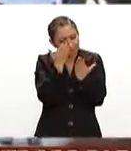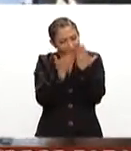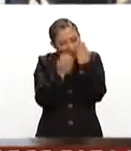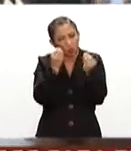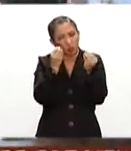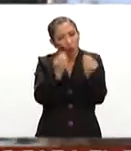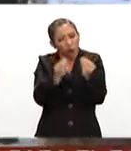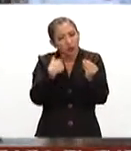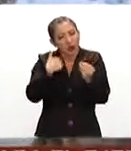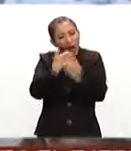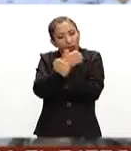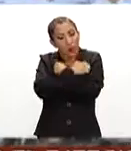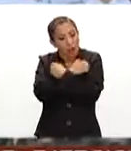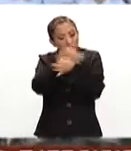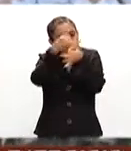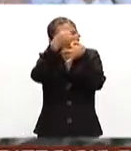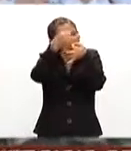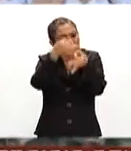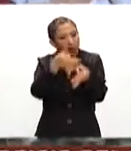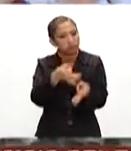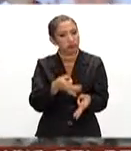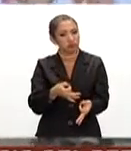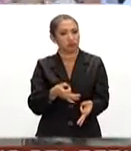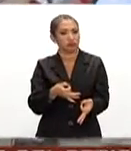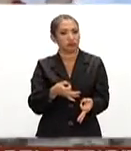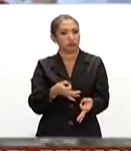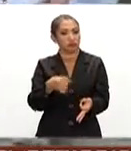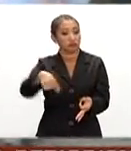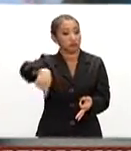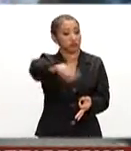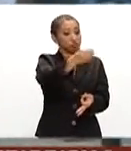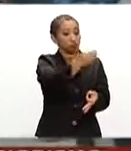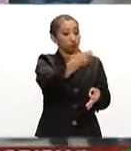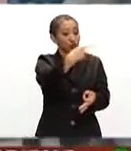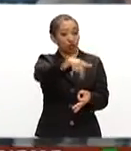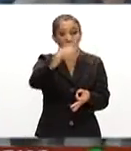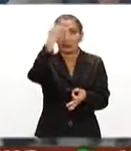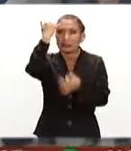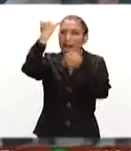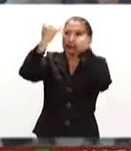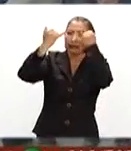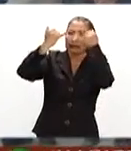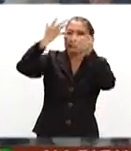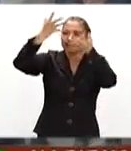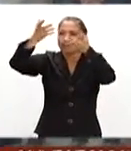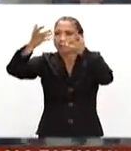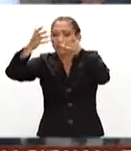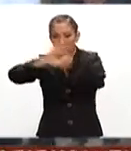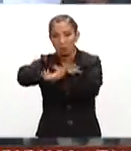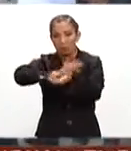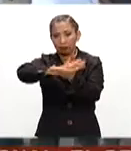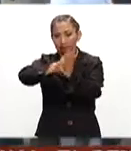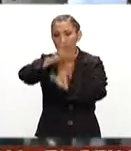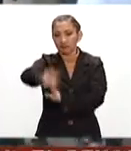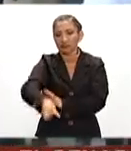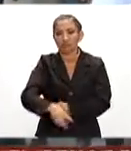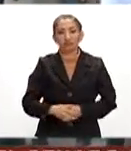mucho y tiene una educación de calidad, muchos de los sueños que tienen se van a poder convertir en una